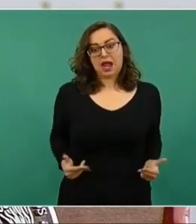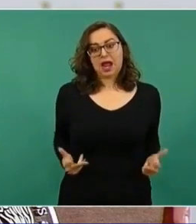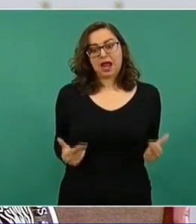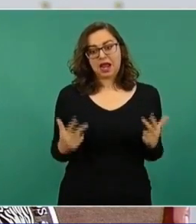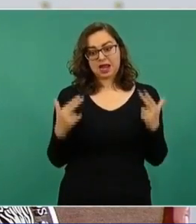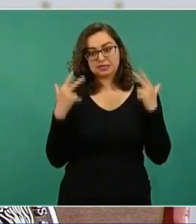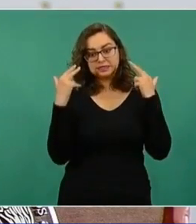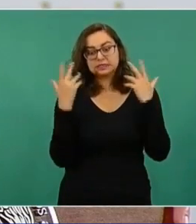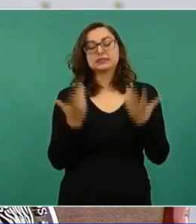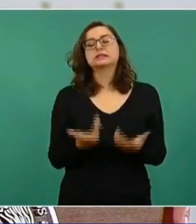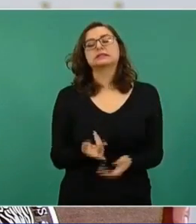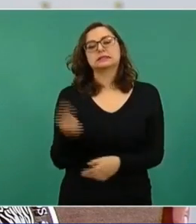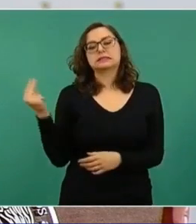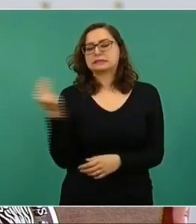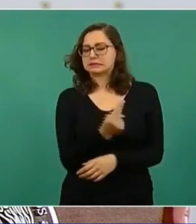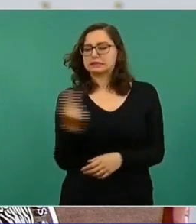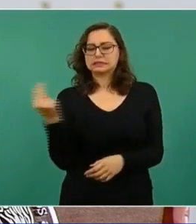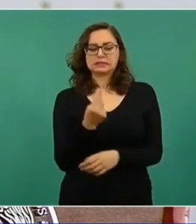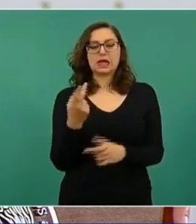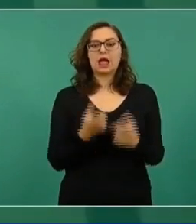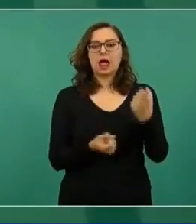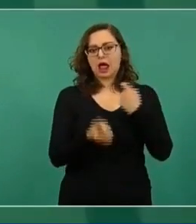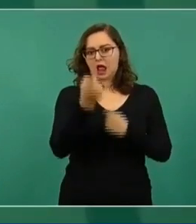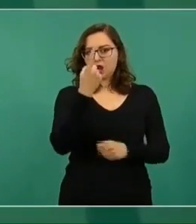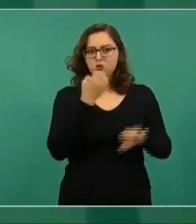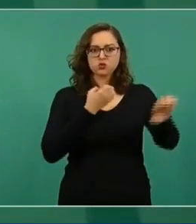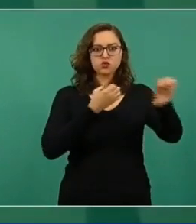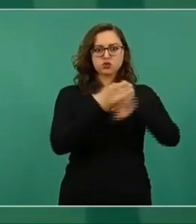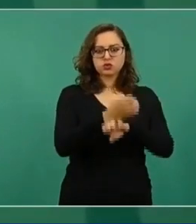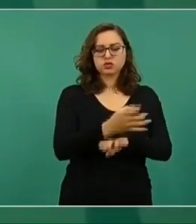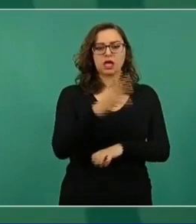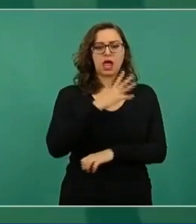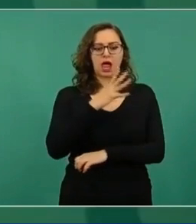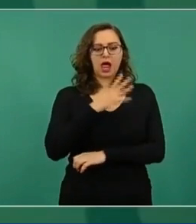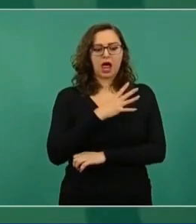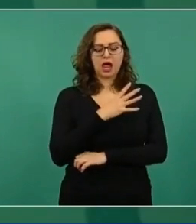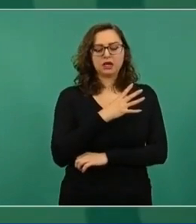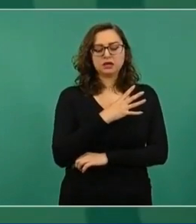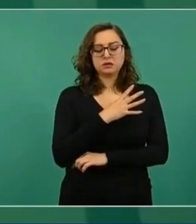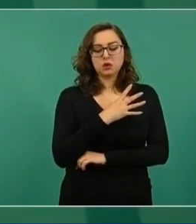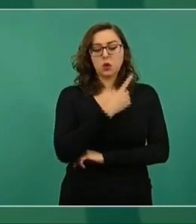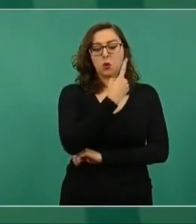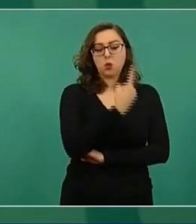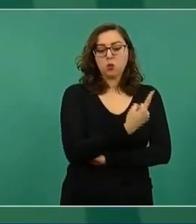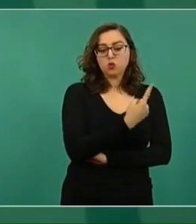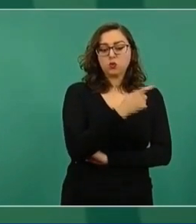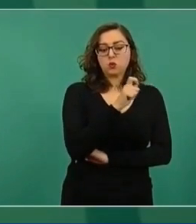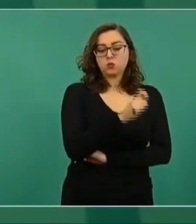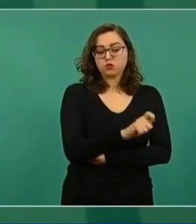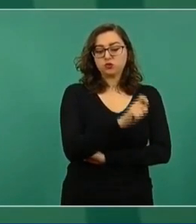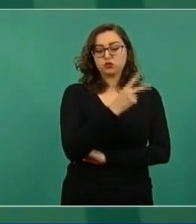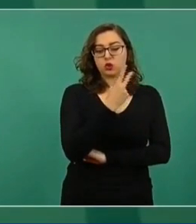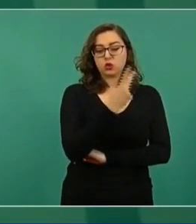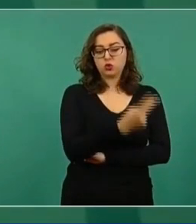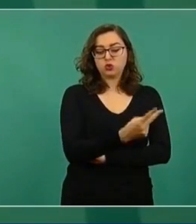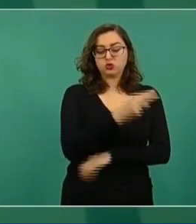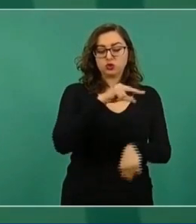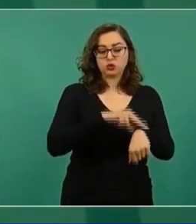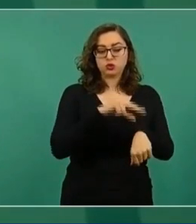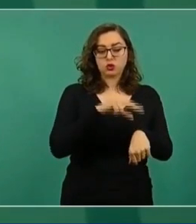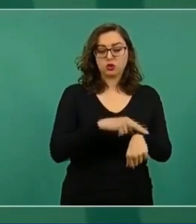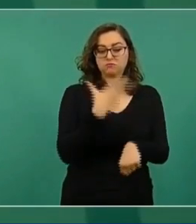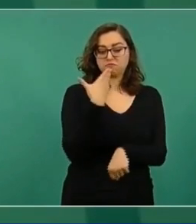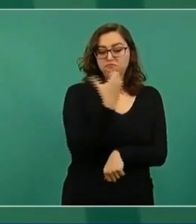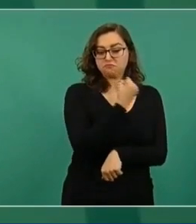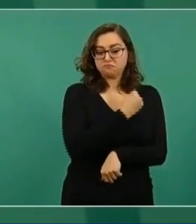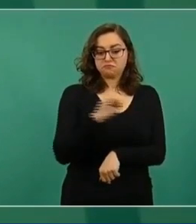tenido, tenemos estados donde hay 1.2 médicos especialistas en cáncer, y no